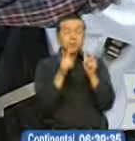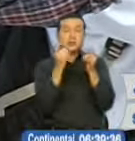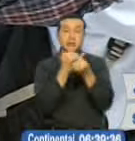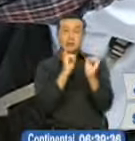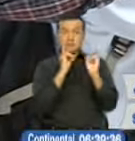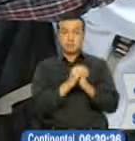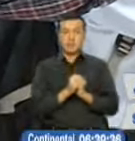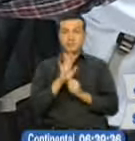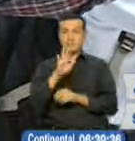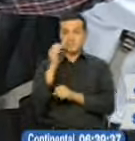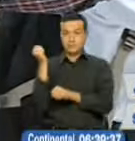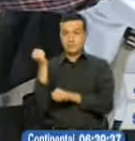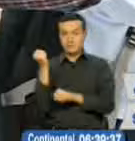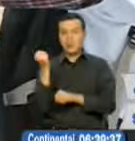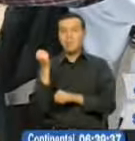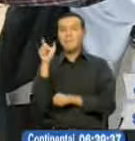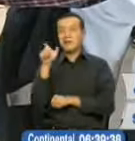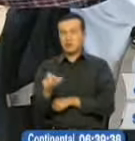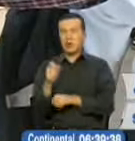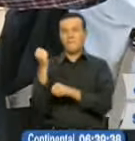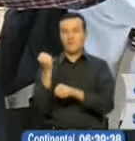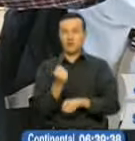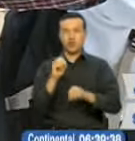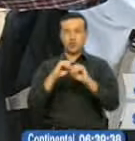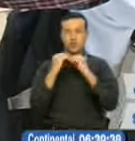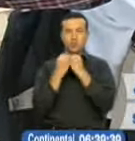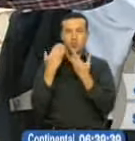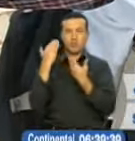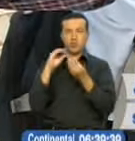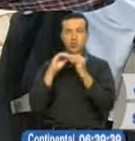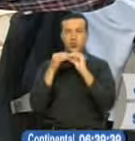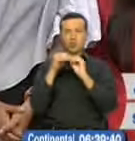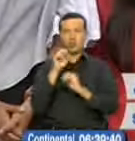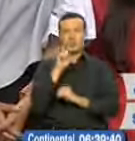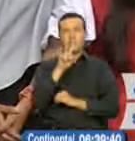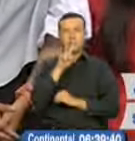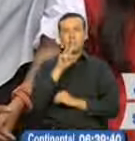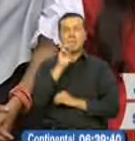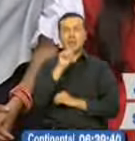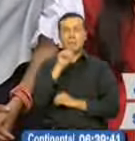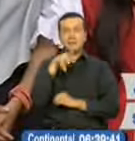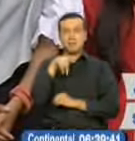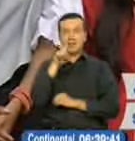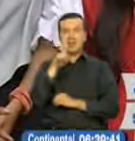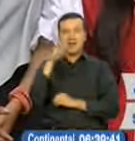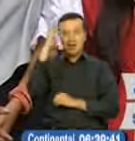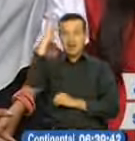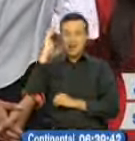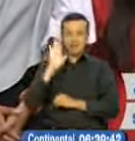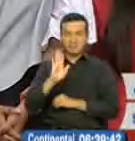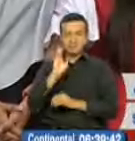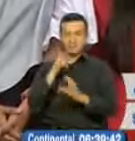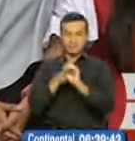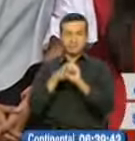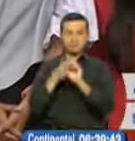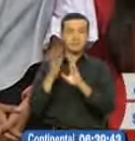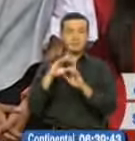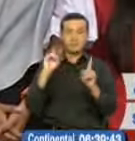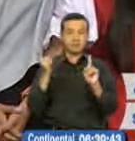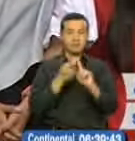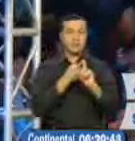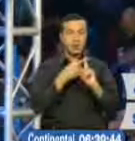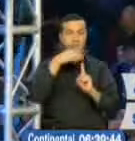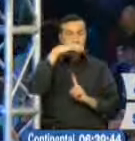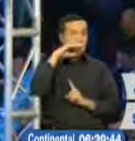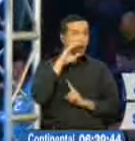los fundadores del extinto MPD, movimiento en el cual militó por más de 25 años. Durante la primera vuelta electoral apoyó al ex candidato presidencial Paco